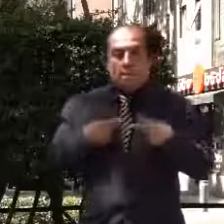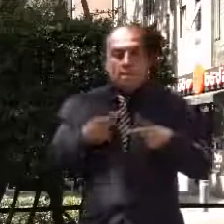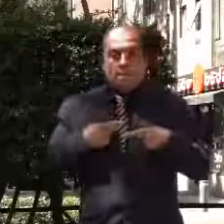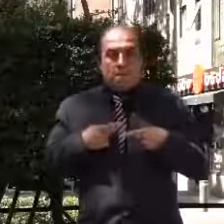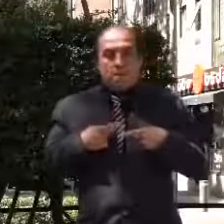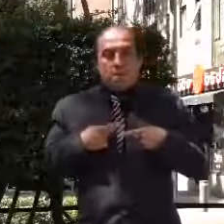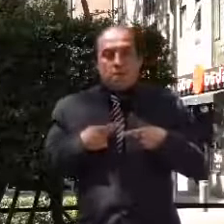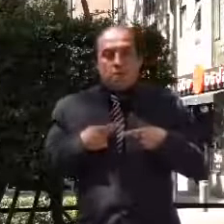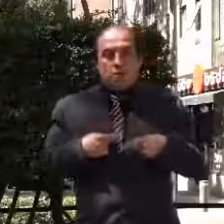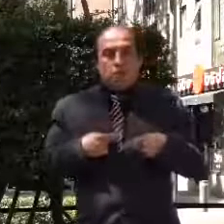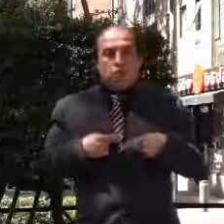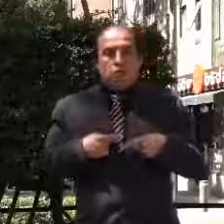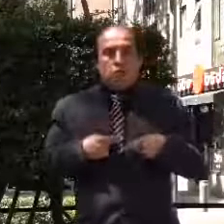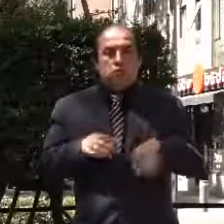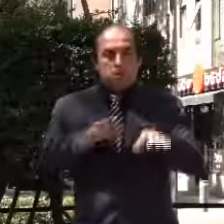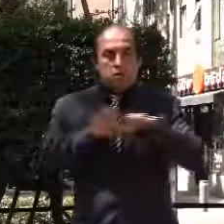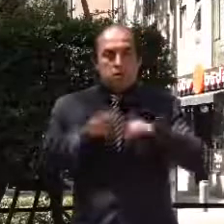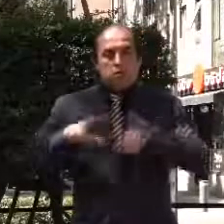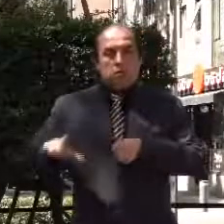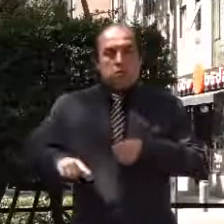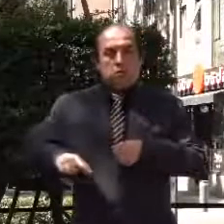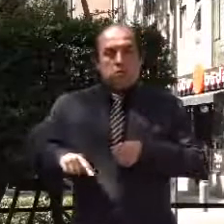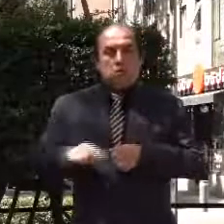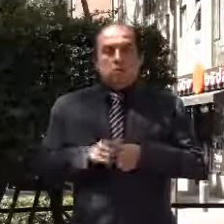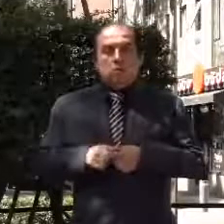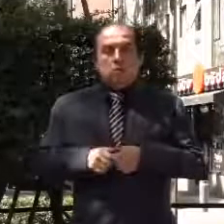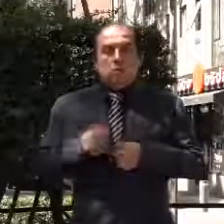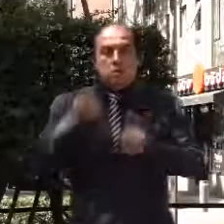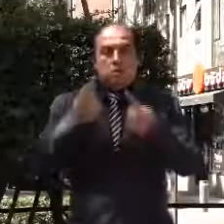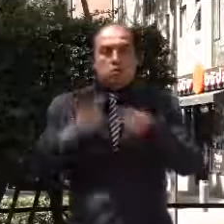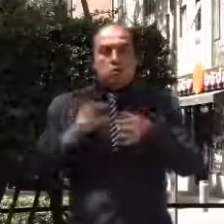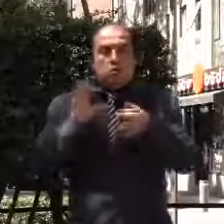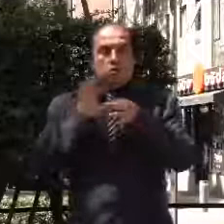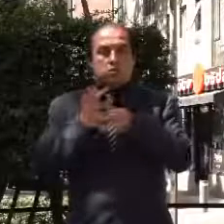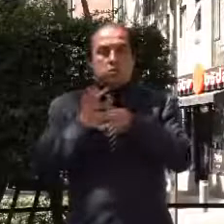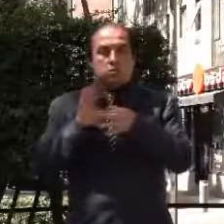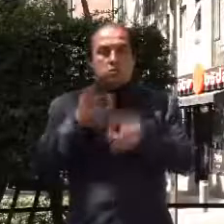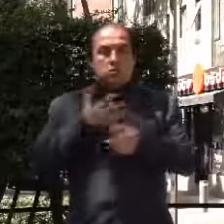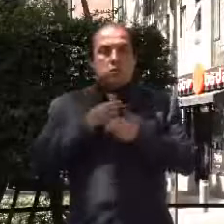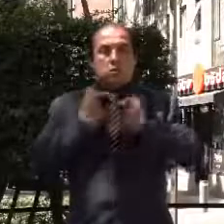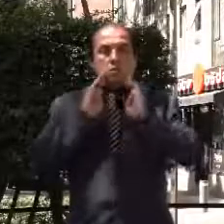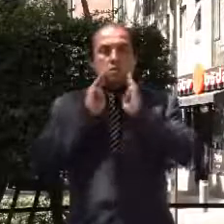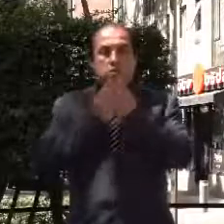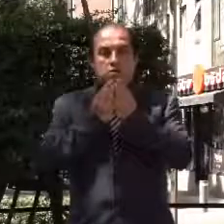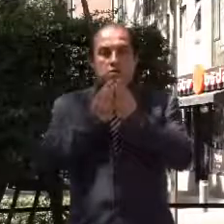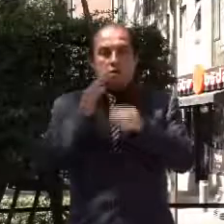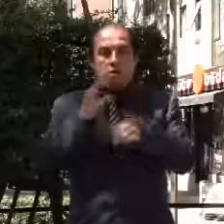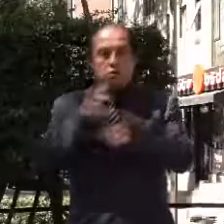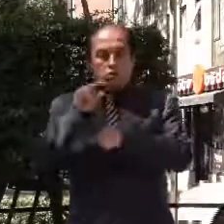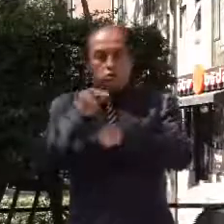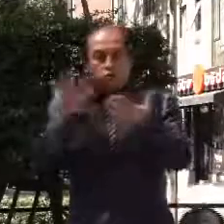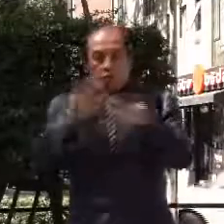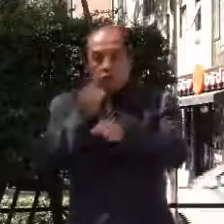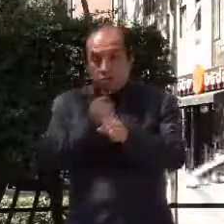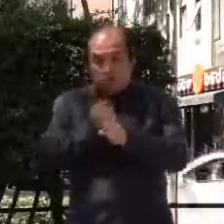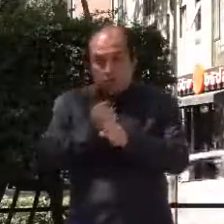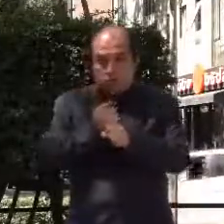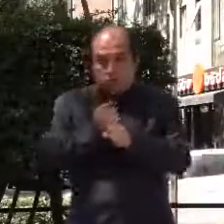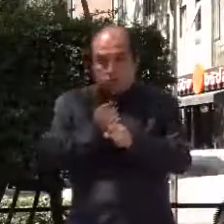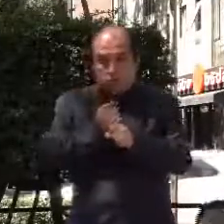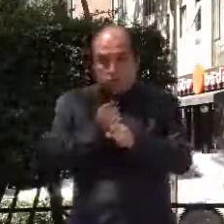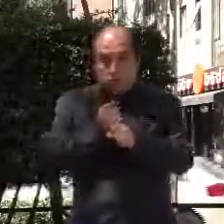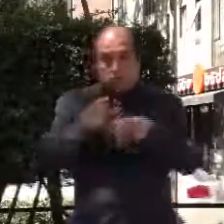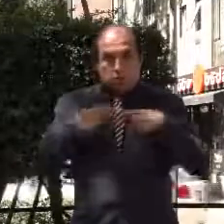locales por alguna presunta relación con el narcotráfico? No es directamente que se haga una investigación de